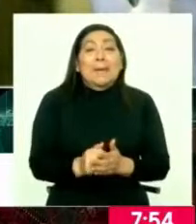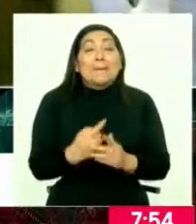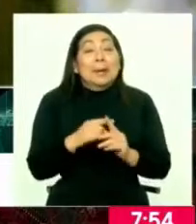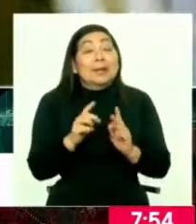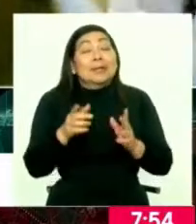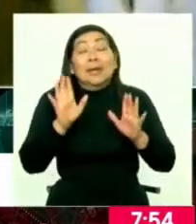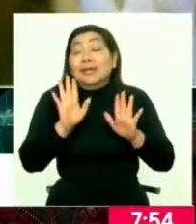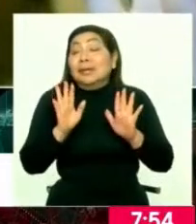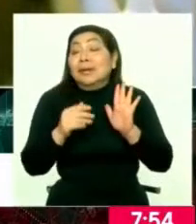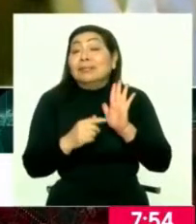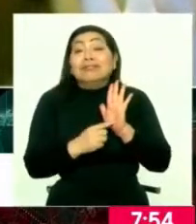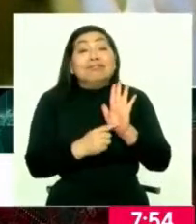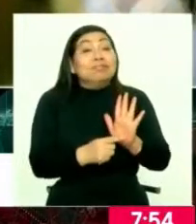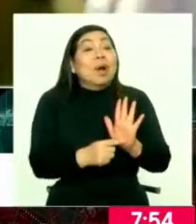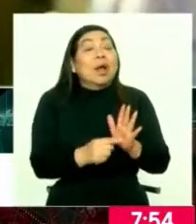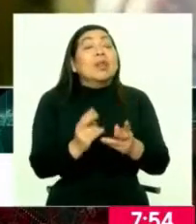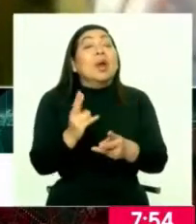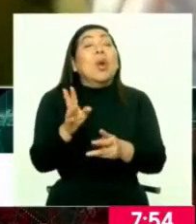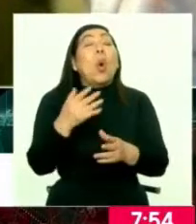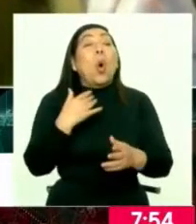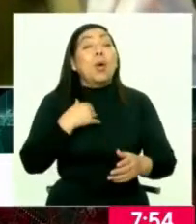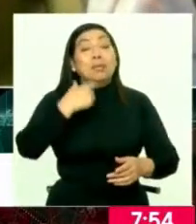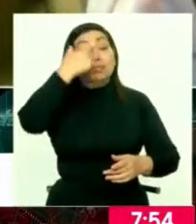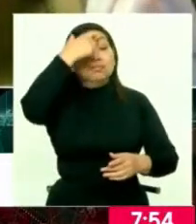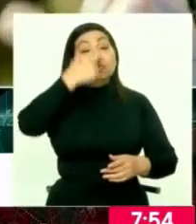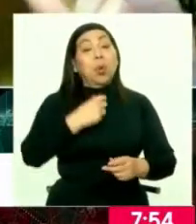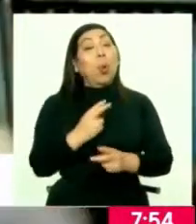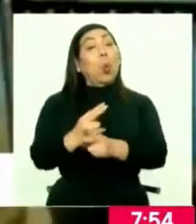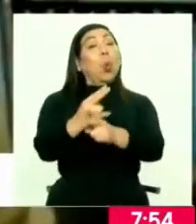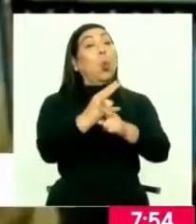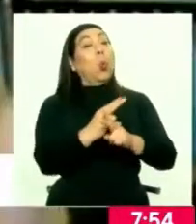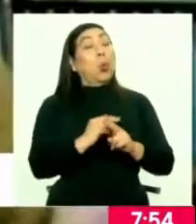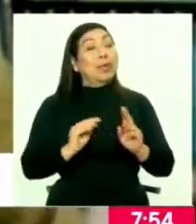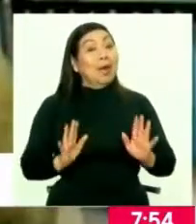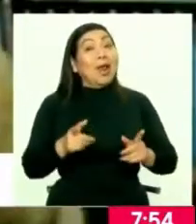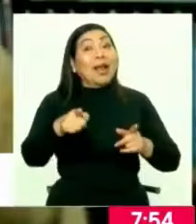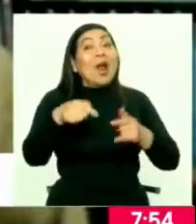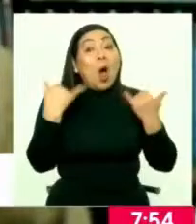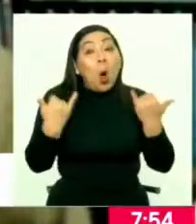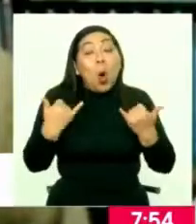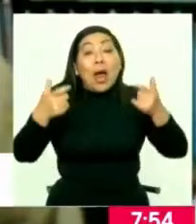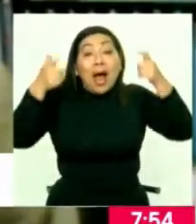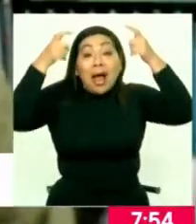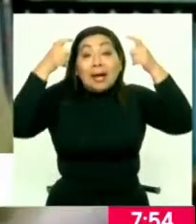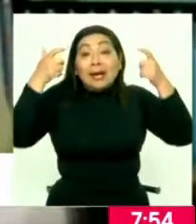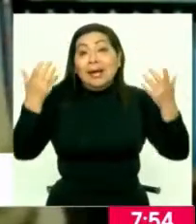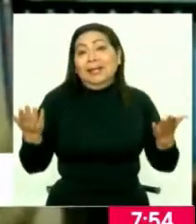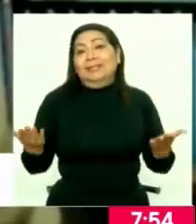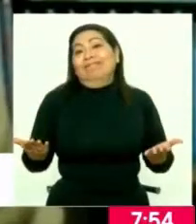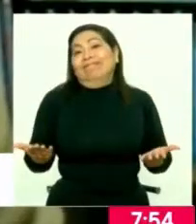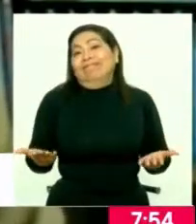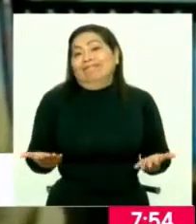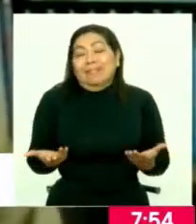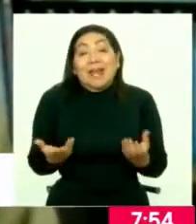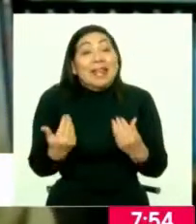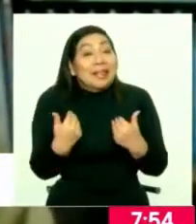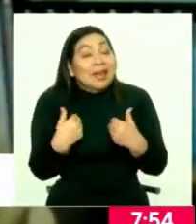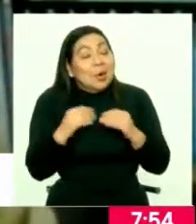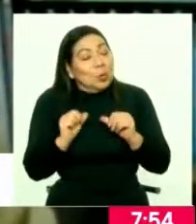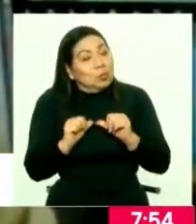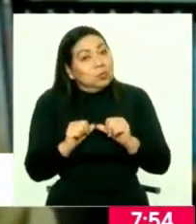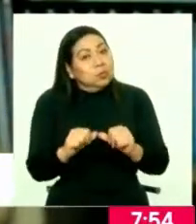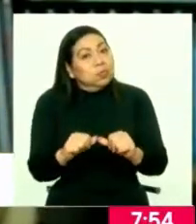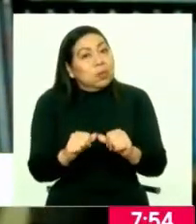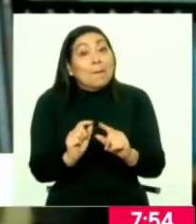imagen del rey, que es algo que él tiene que cuidar, porque, ojo, él, claro, como todo rey tiene privilegio, él quiere mantener